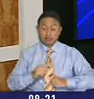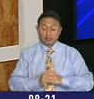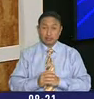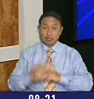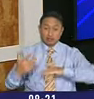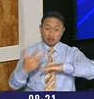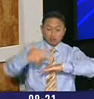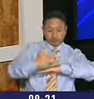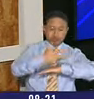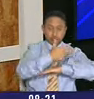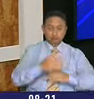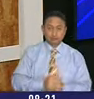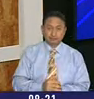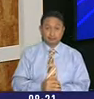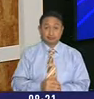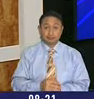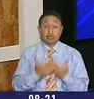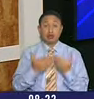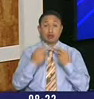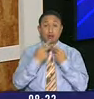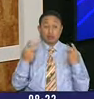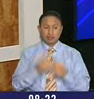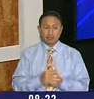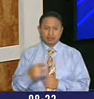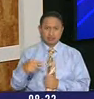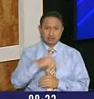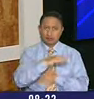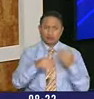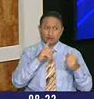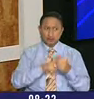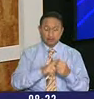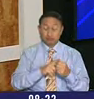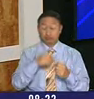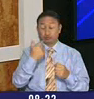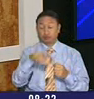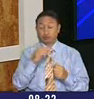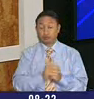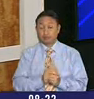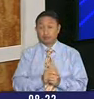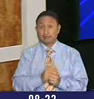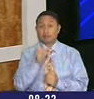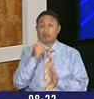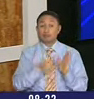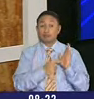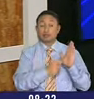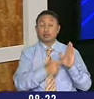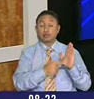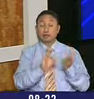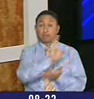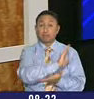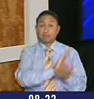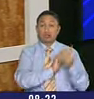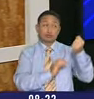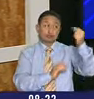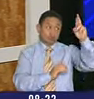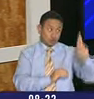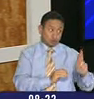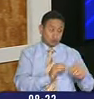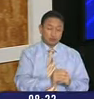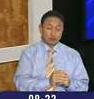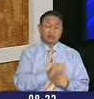huecos, autoridades de obras públicas terribles a lo largo y ancho de la ciudad. Uno de ellos, el obrero independiente. Ahí